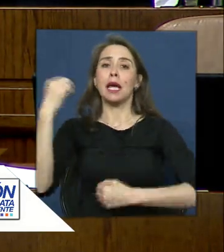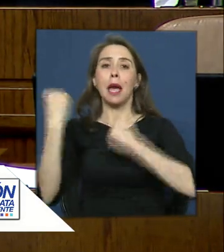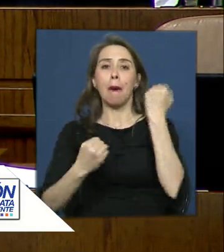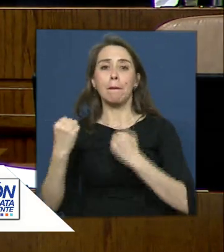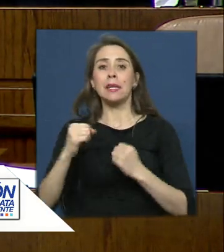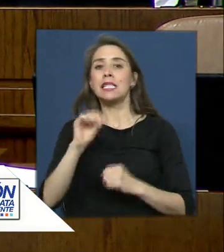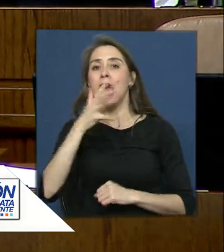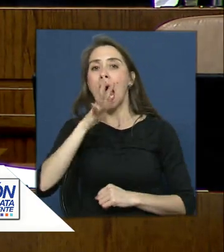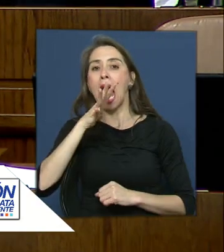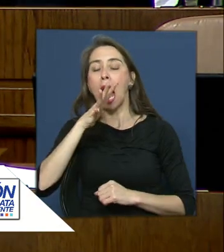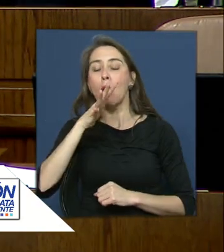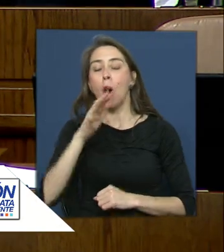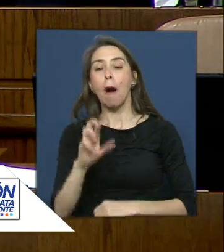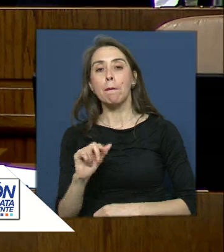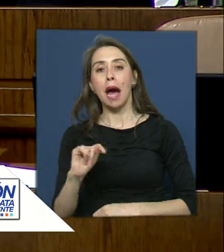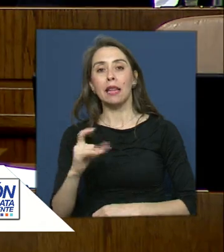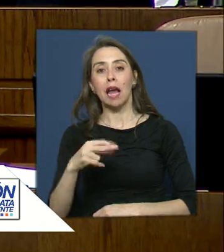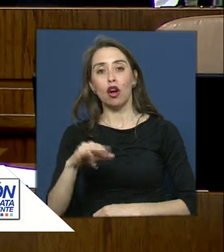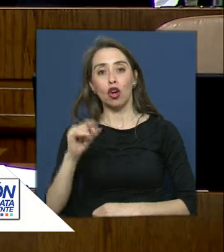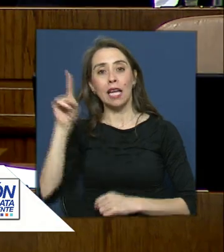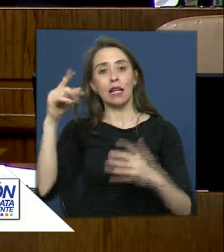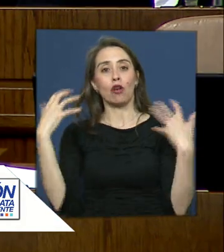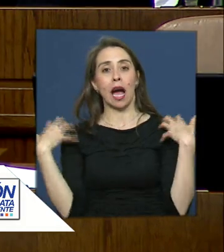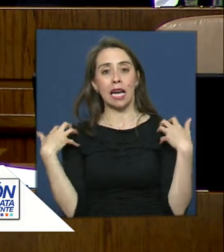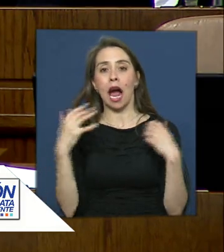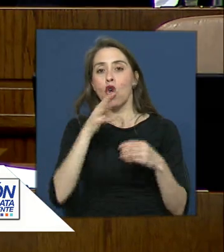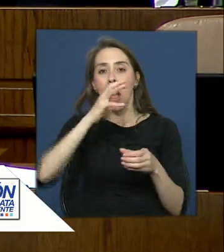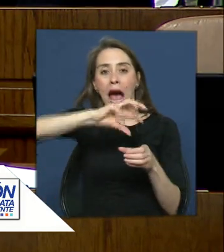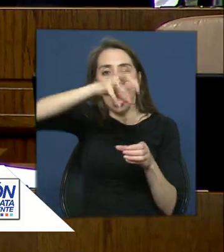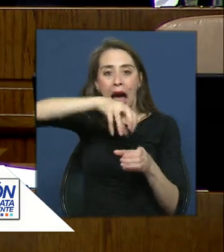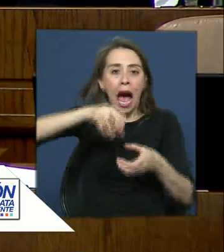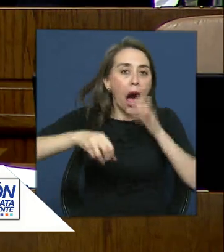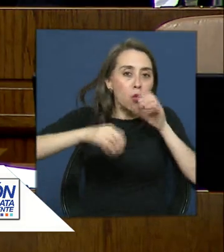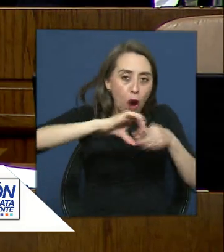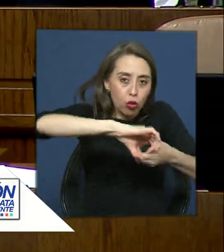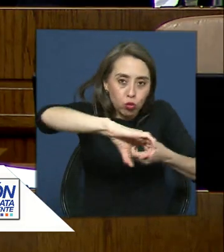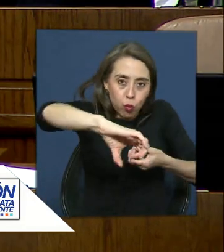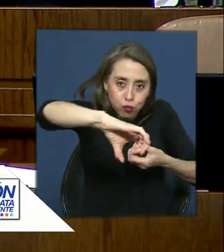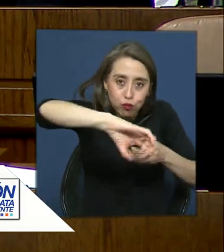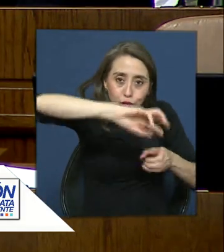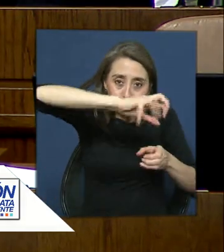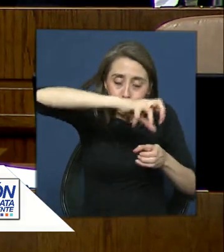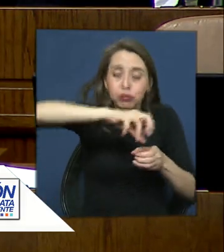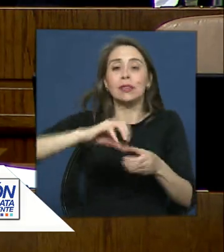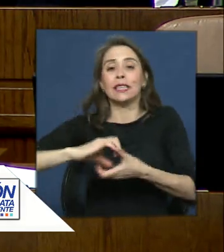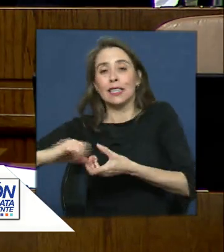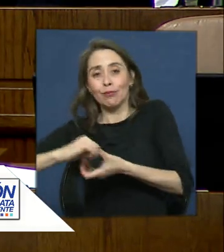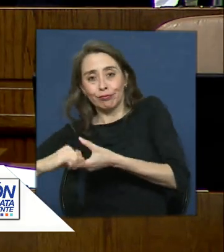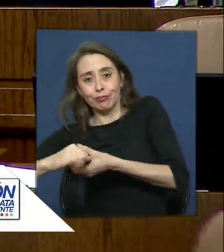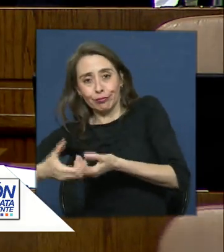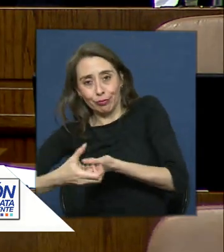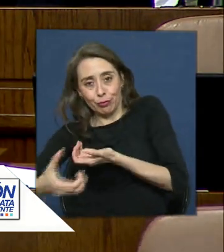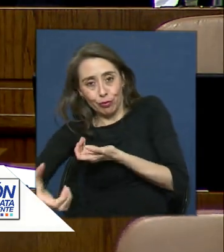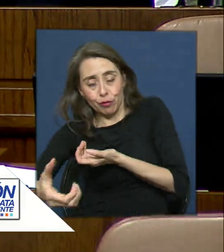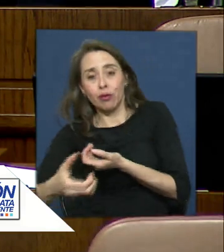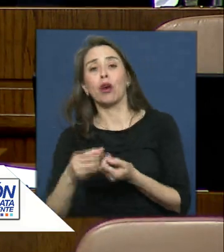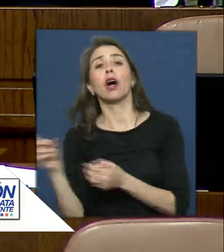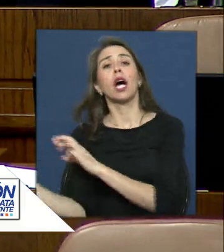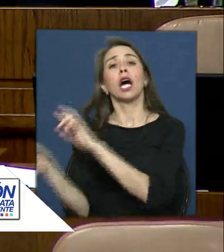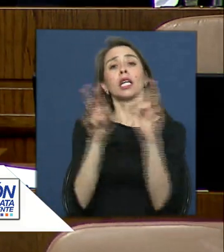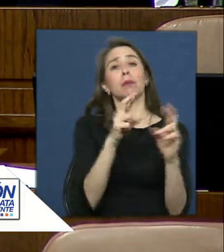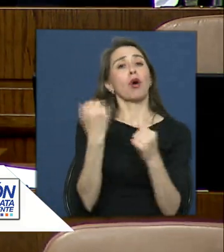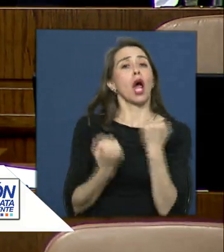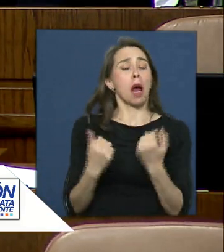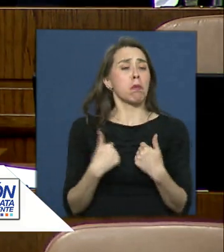Patagonias, concesionaria del servicio de alcantarillado y agua potable, y esta obviamente le responde que la empresa